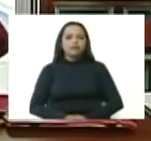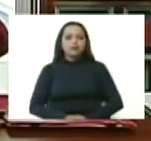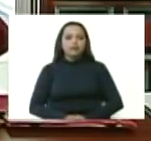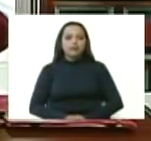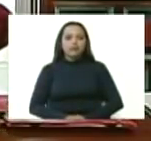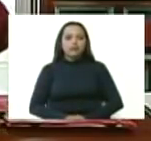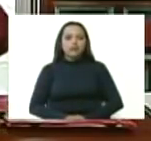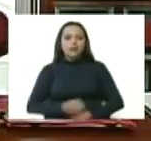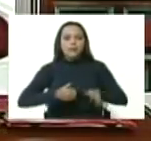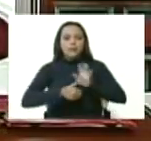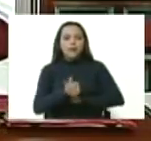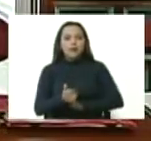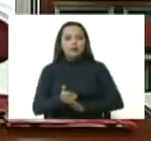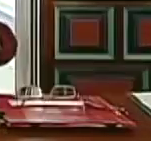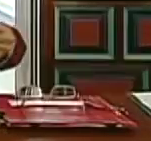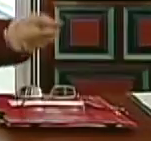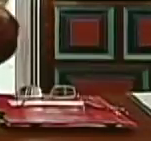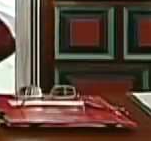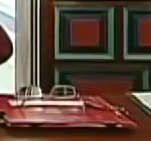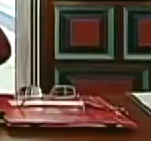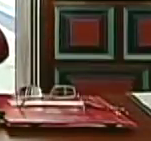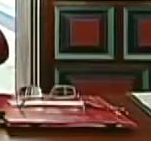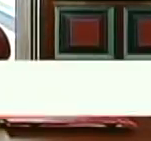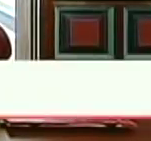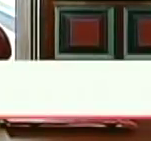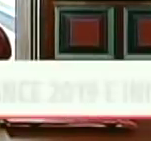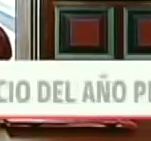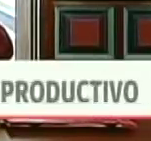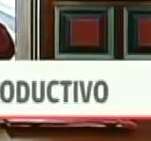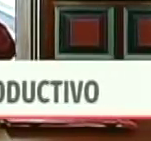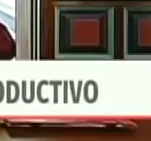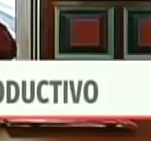los insumos necesarios conjuntamente.